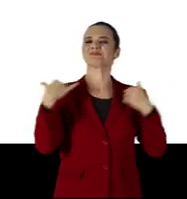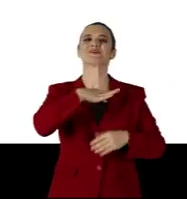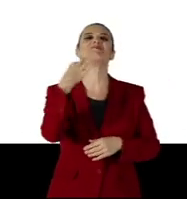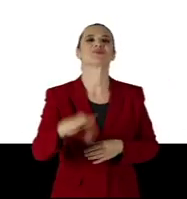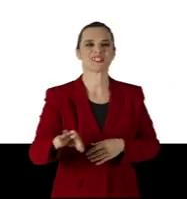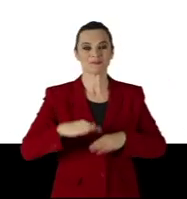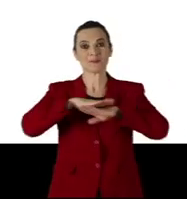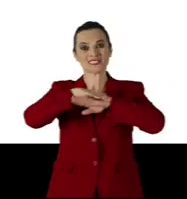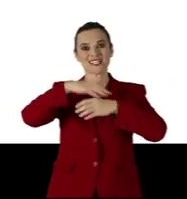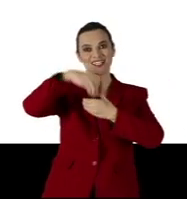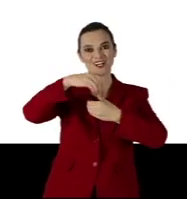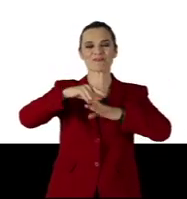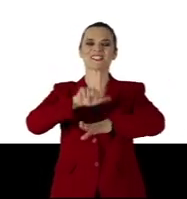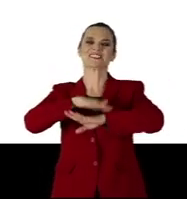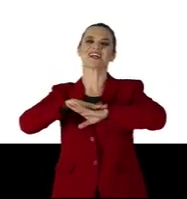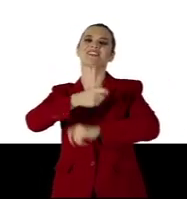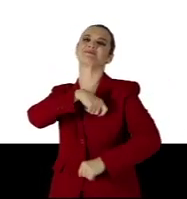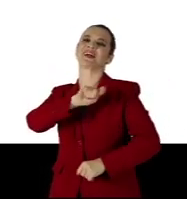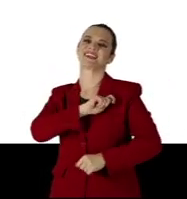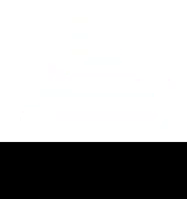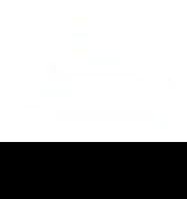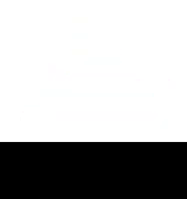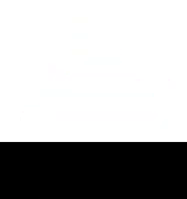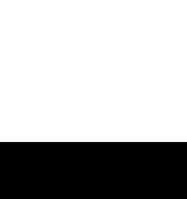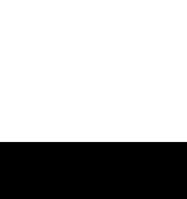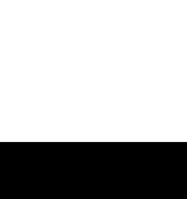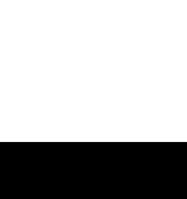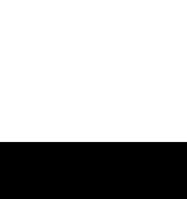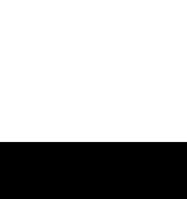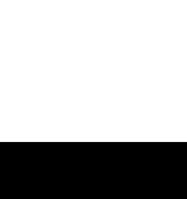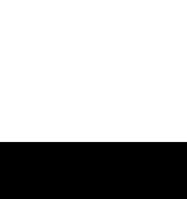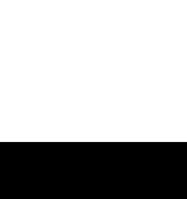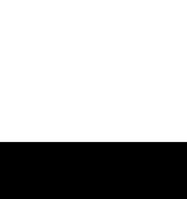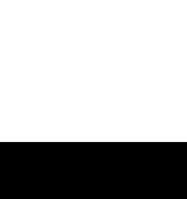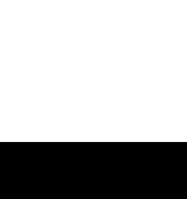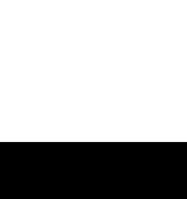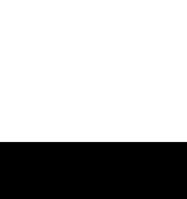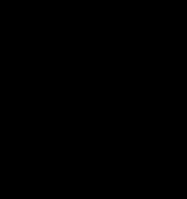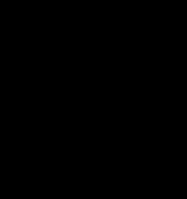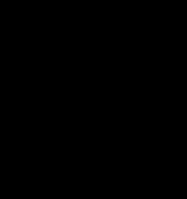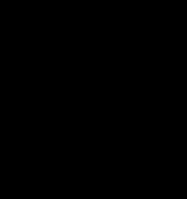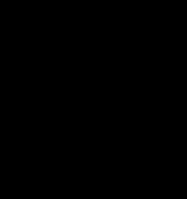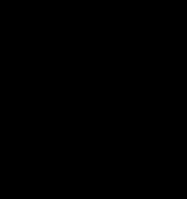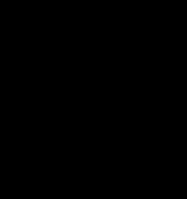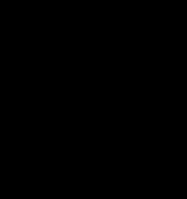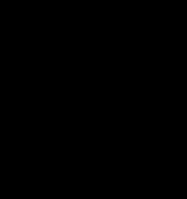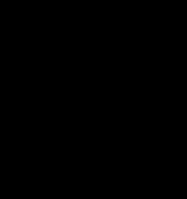autonómicas el correo puede llevar tu voto junta de Castilla y León